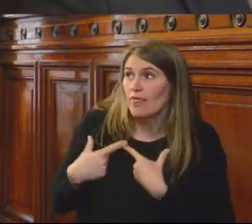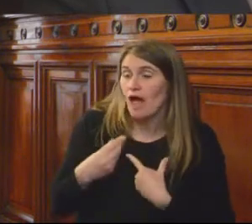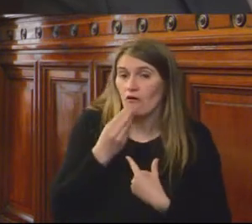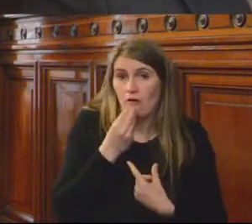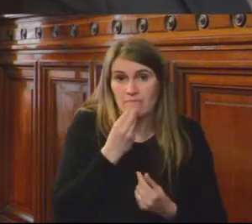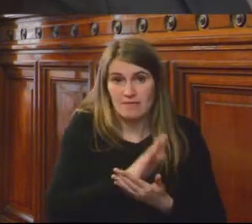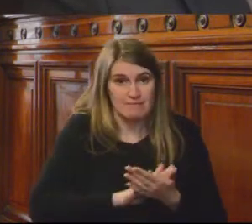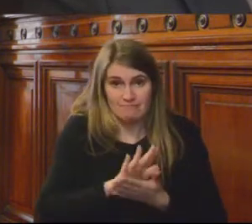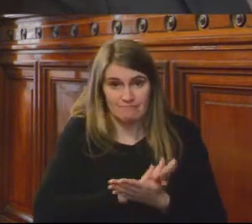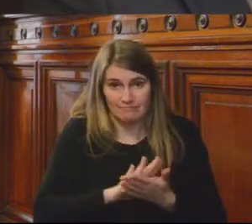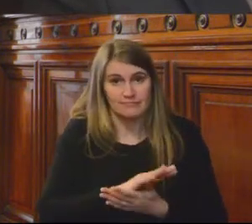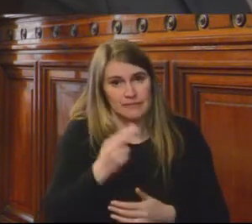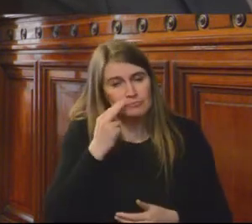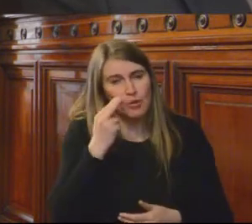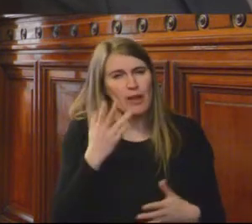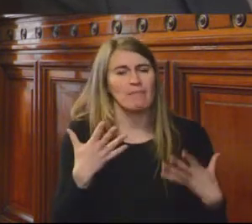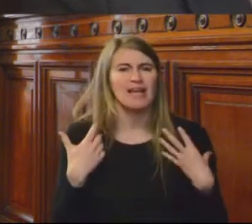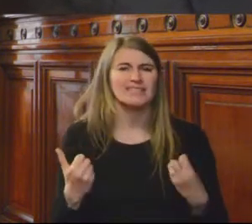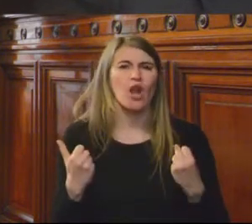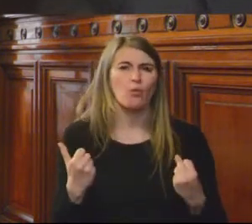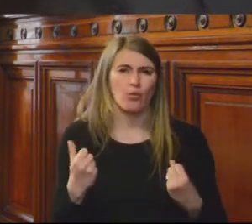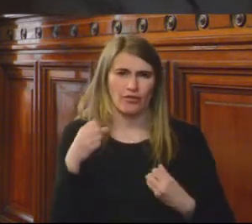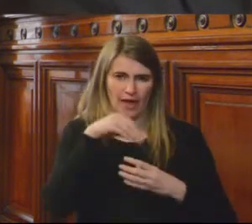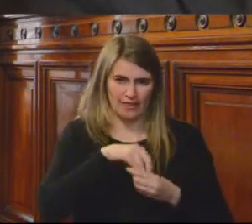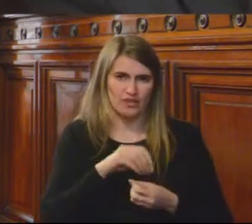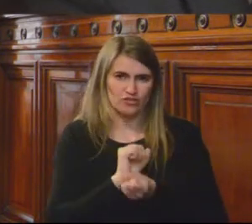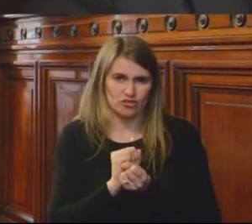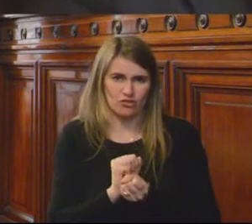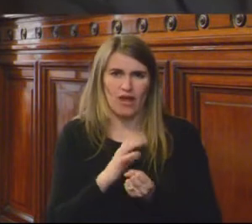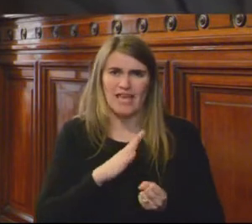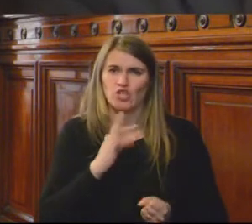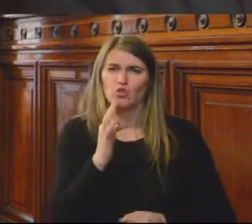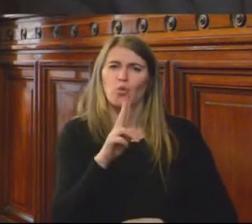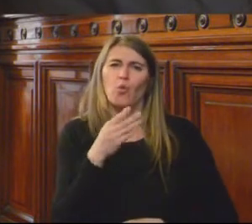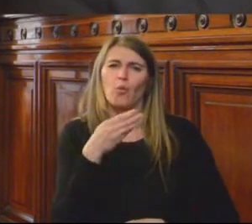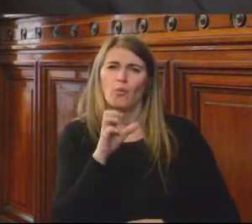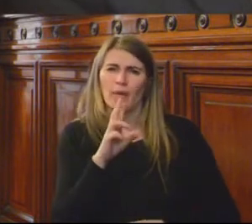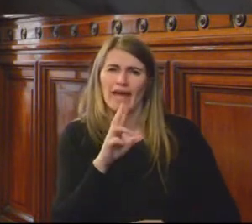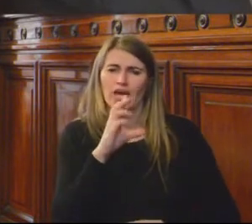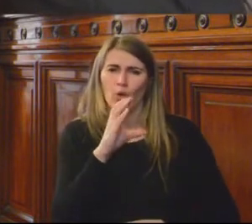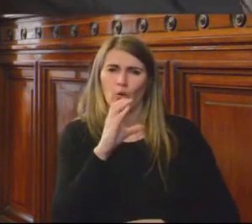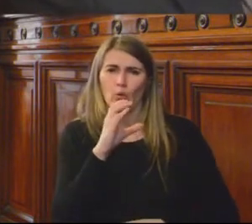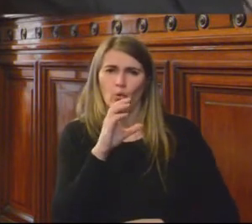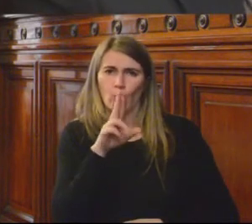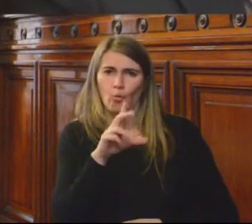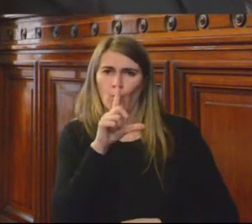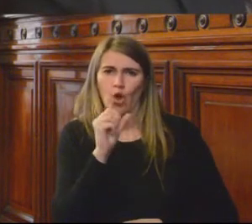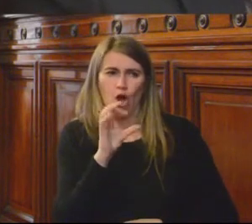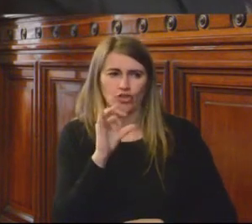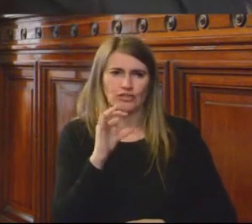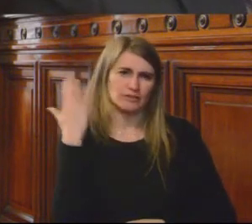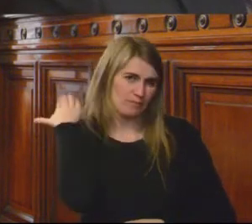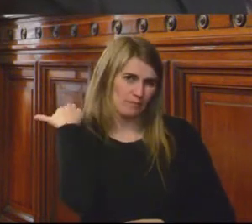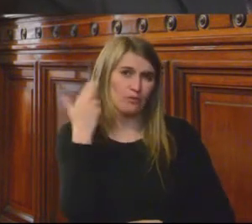ellos. Hay graves problemas de salud, casos de tuberculosis. Ahorita hay un brote de tuberculosis en varios de estos